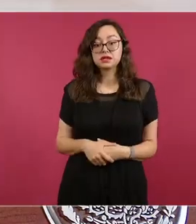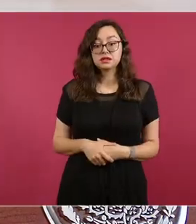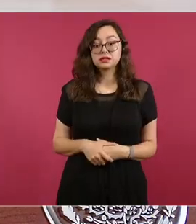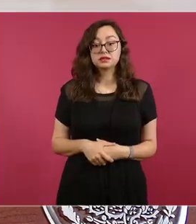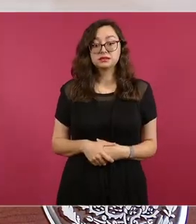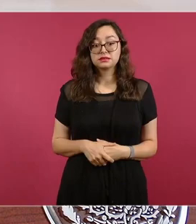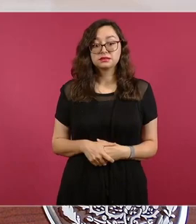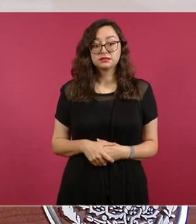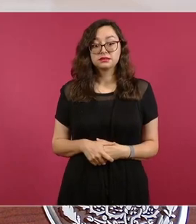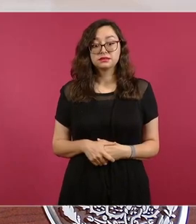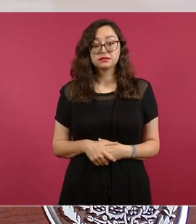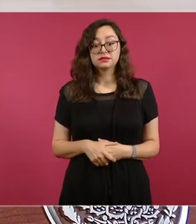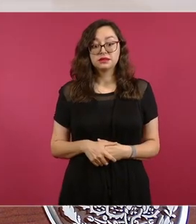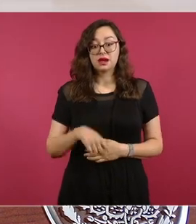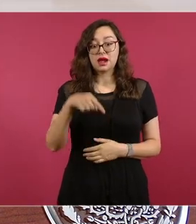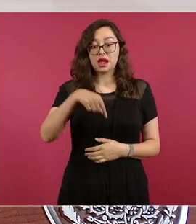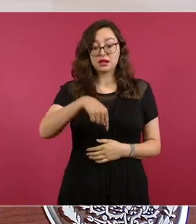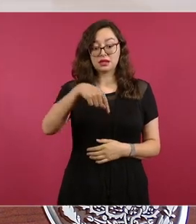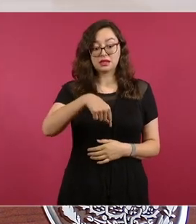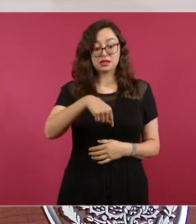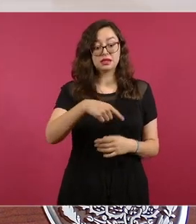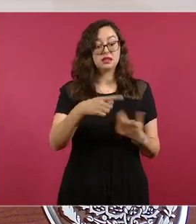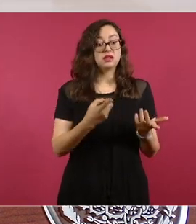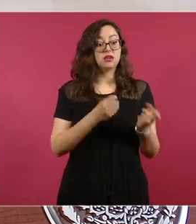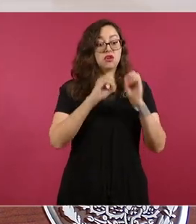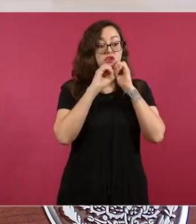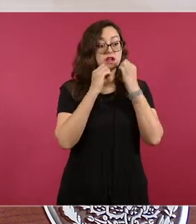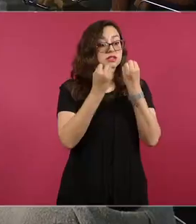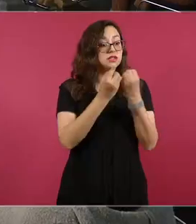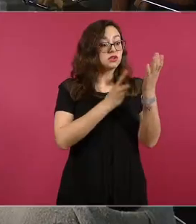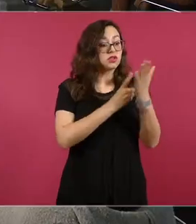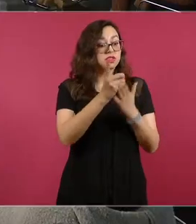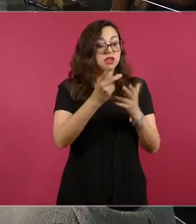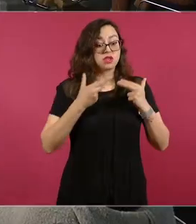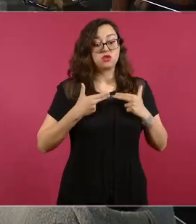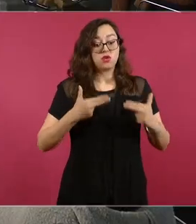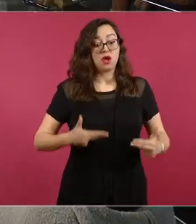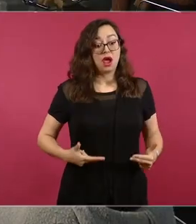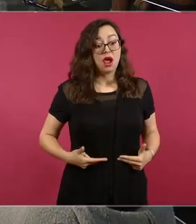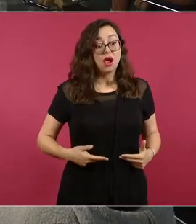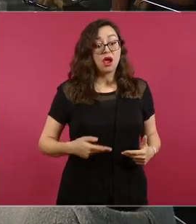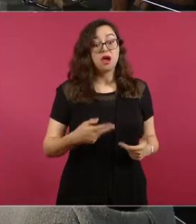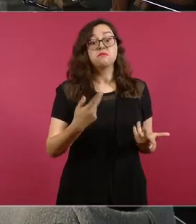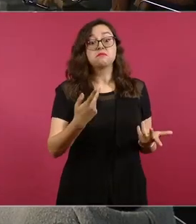derechos humanos y los mismos abogados celebran